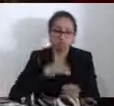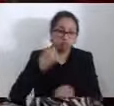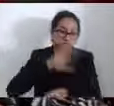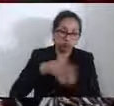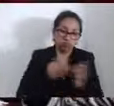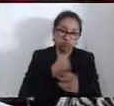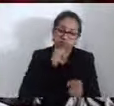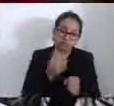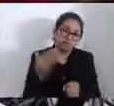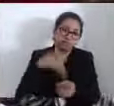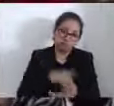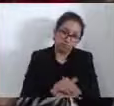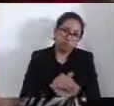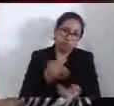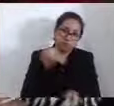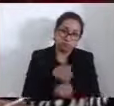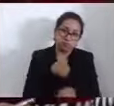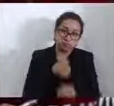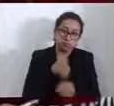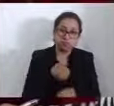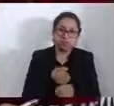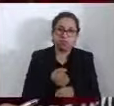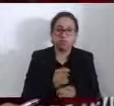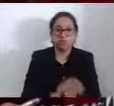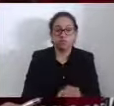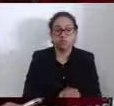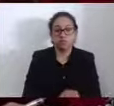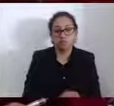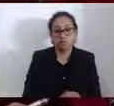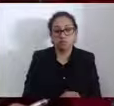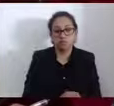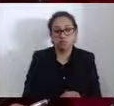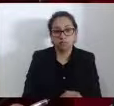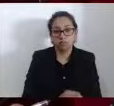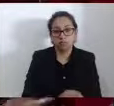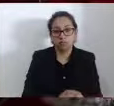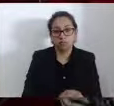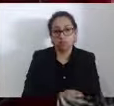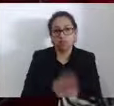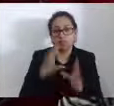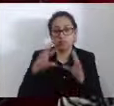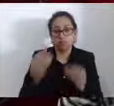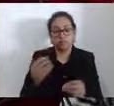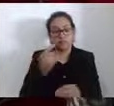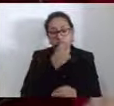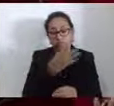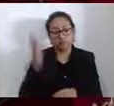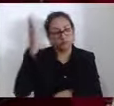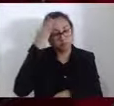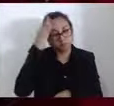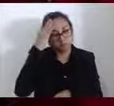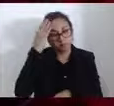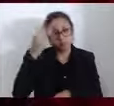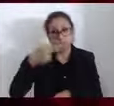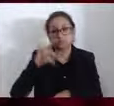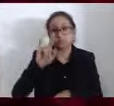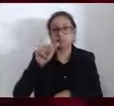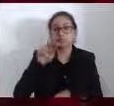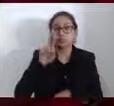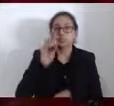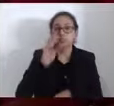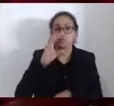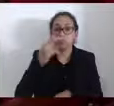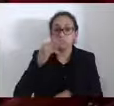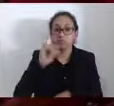se va a seguir teniendo como un elemento realmente de defensa, porque lo que está pretendiendo Guarochirí era llevar